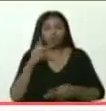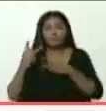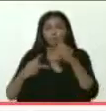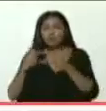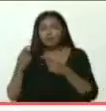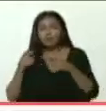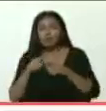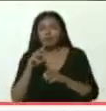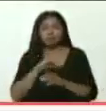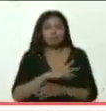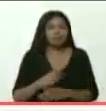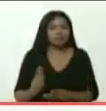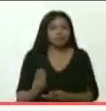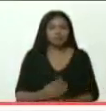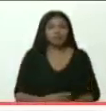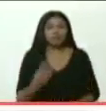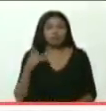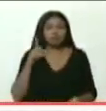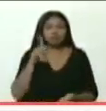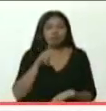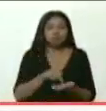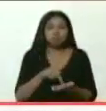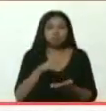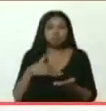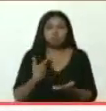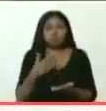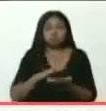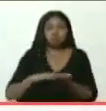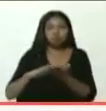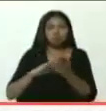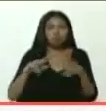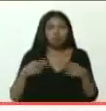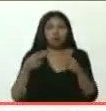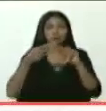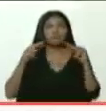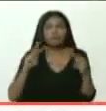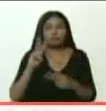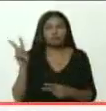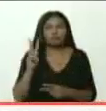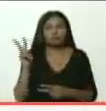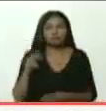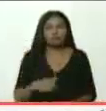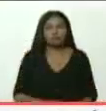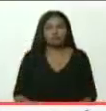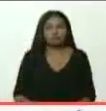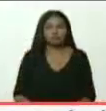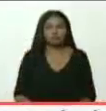lo deseen. Es un gran paso para la consolidación de la paz en Venezuela.